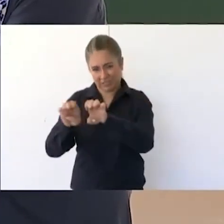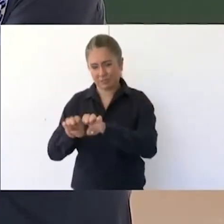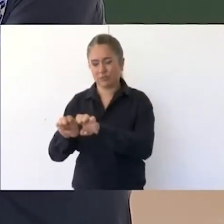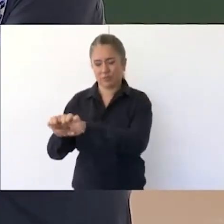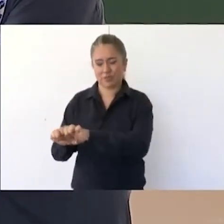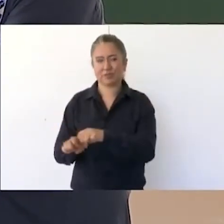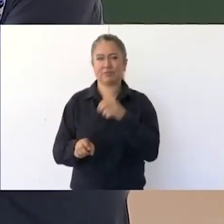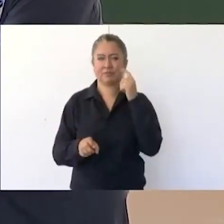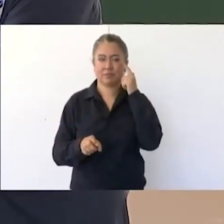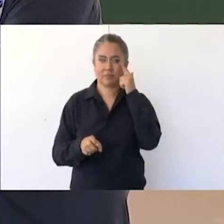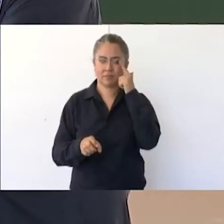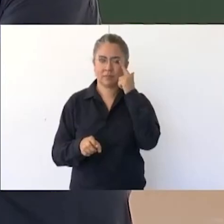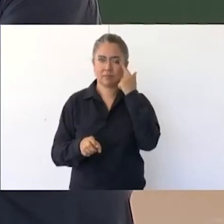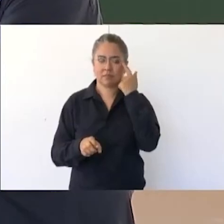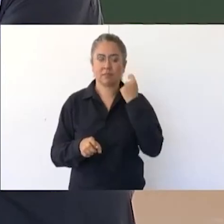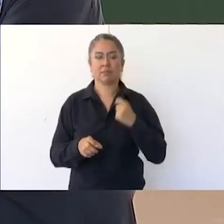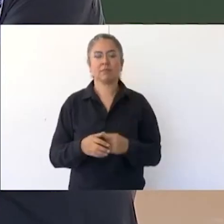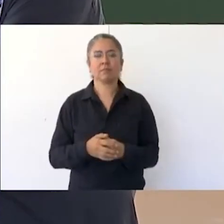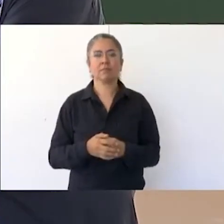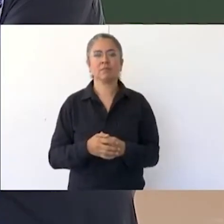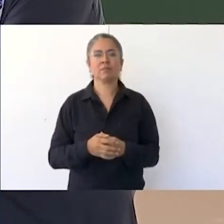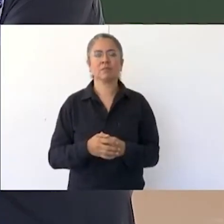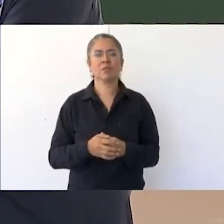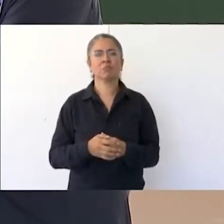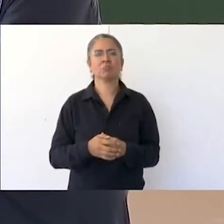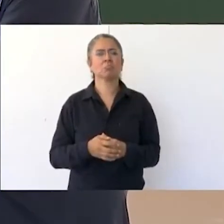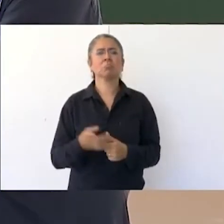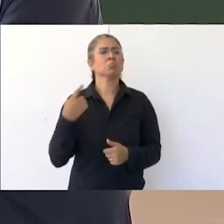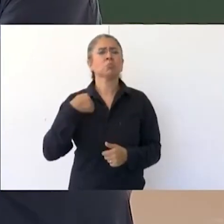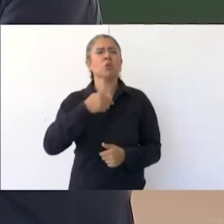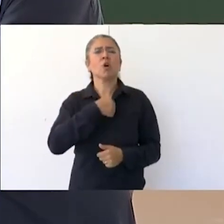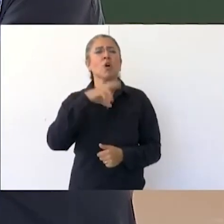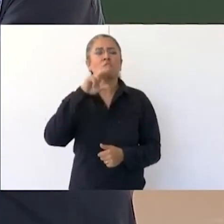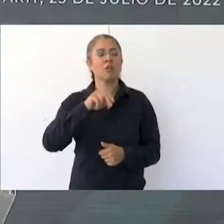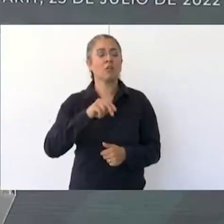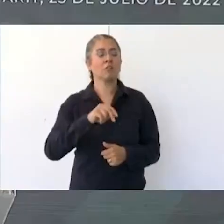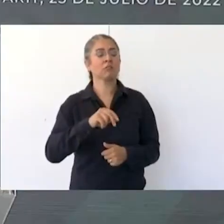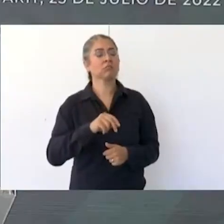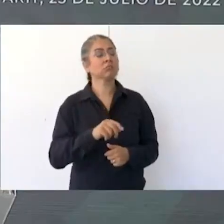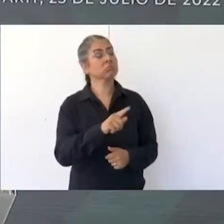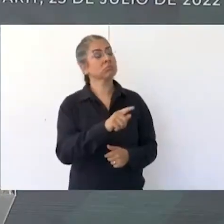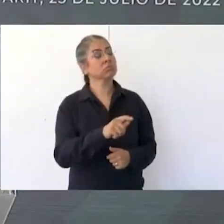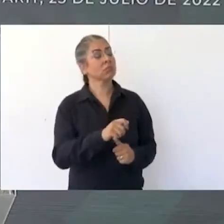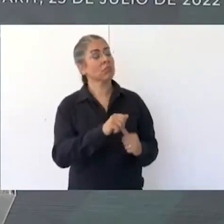Nosotros no damos cargos, sino encargos.